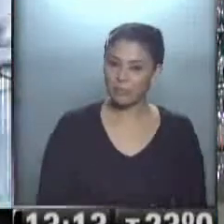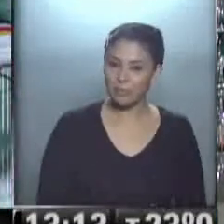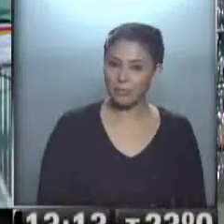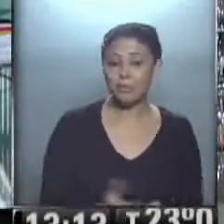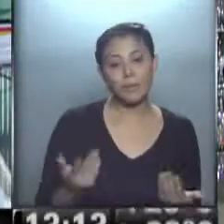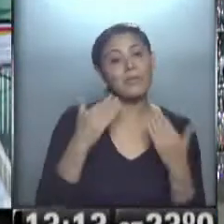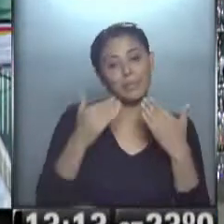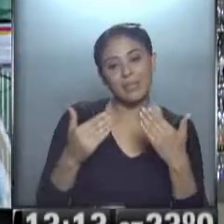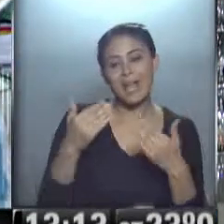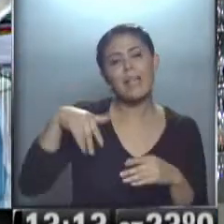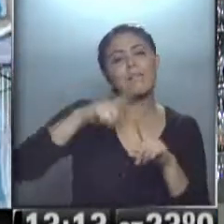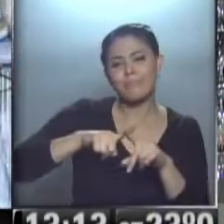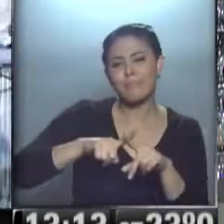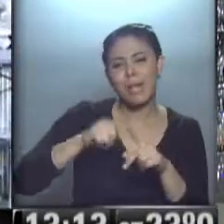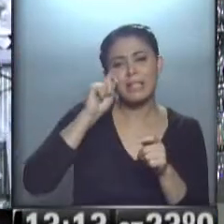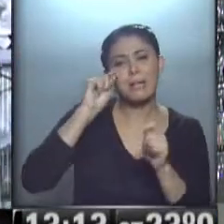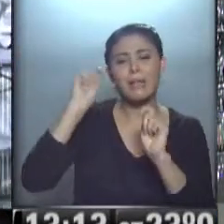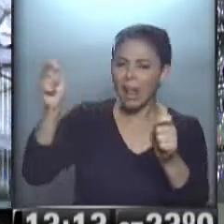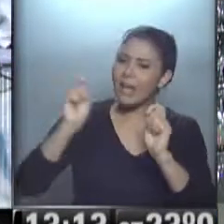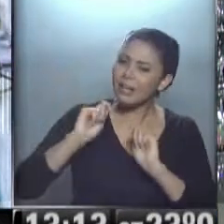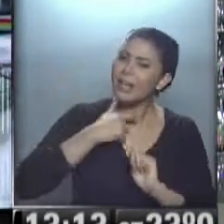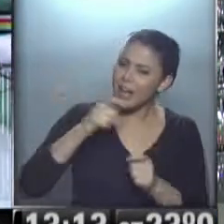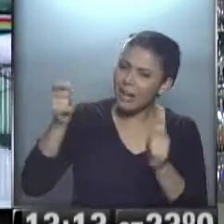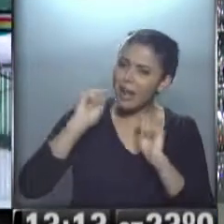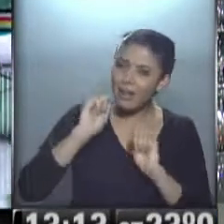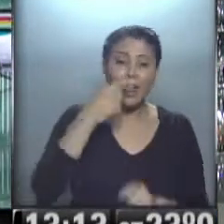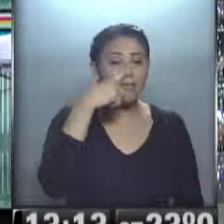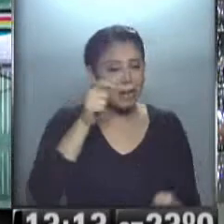Bueno, gracias, Maxi, qué grande. Ah, me la mirá, quería regalar. La